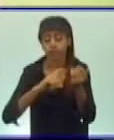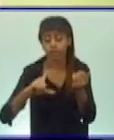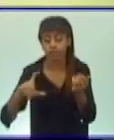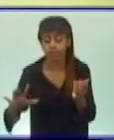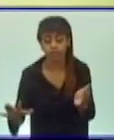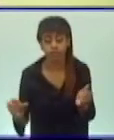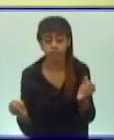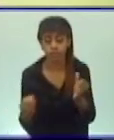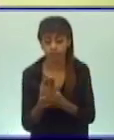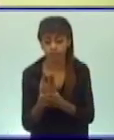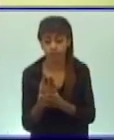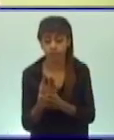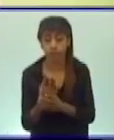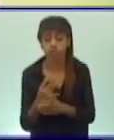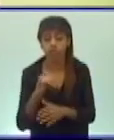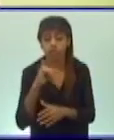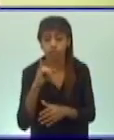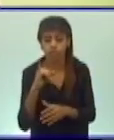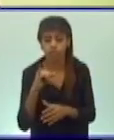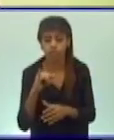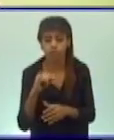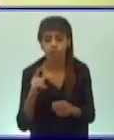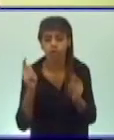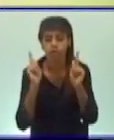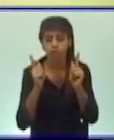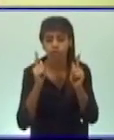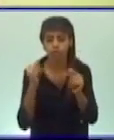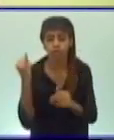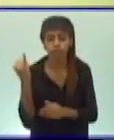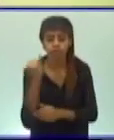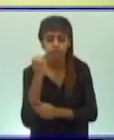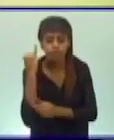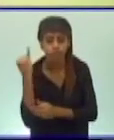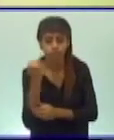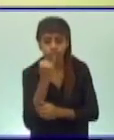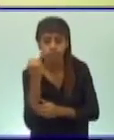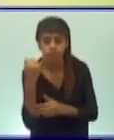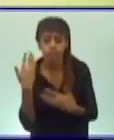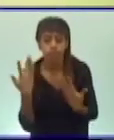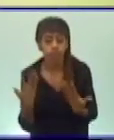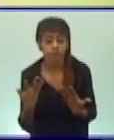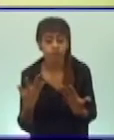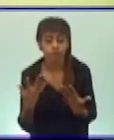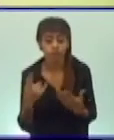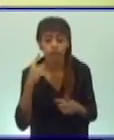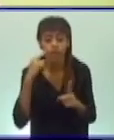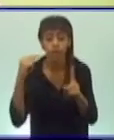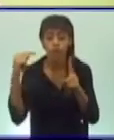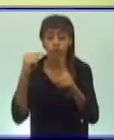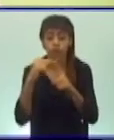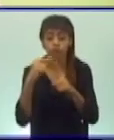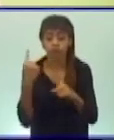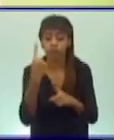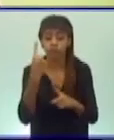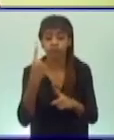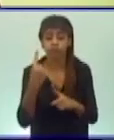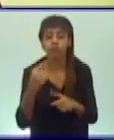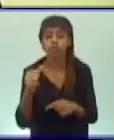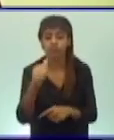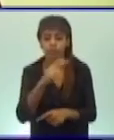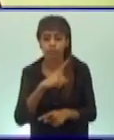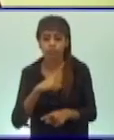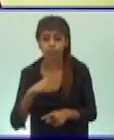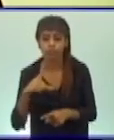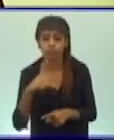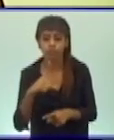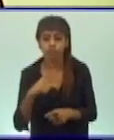de Cuba, se mantiene la política internacional estableciendo como principios fundamentales la solidaridad y